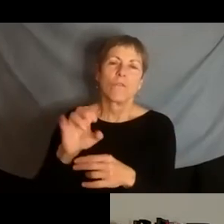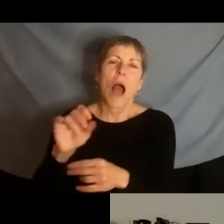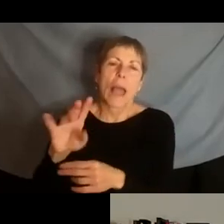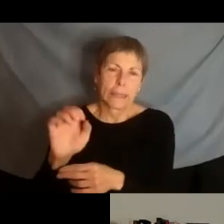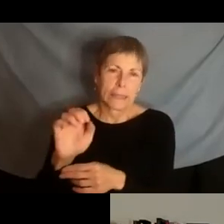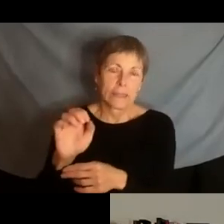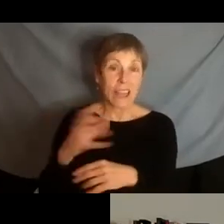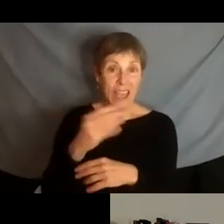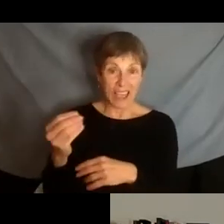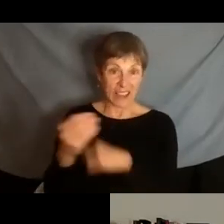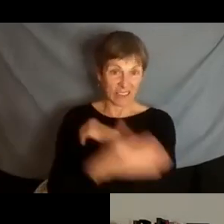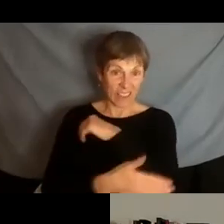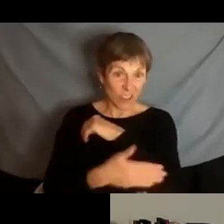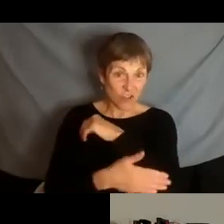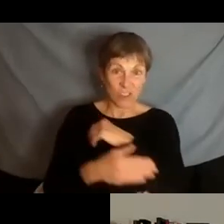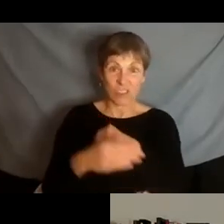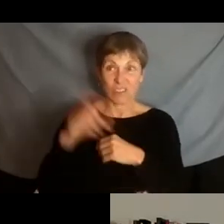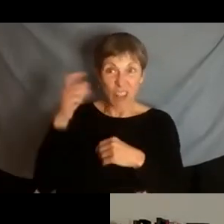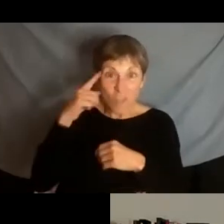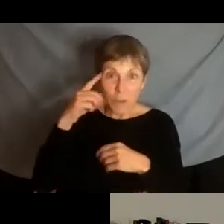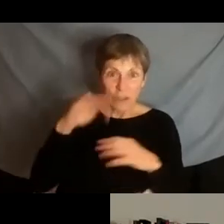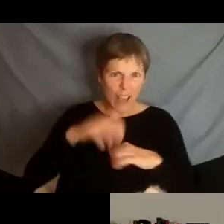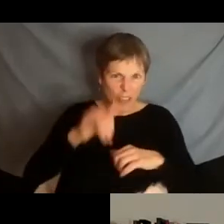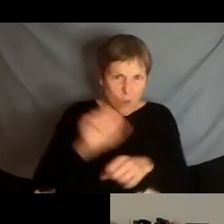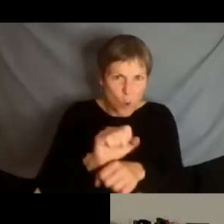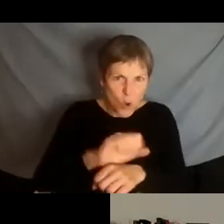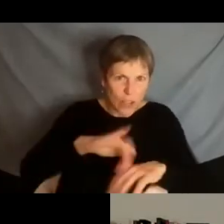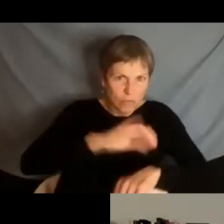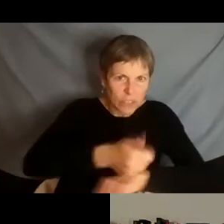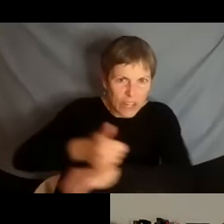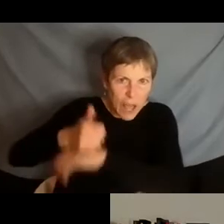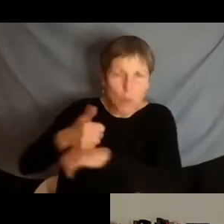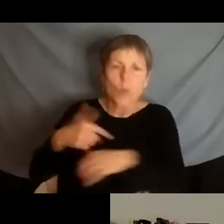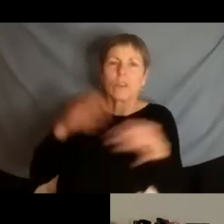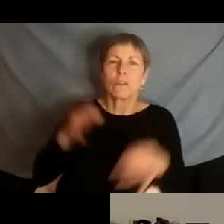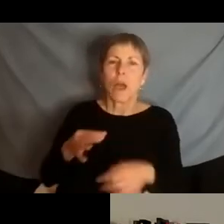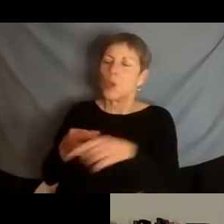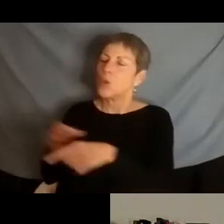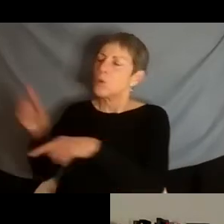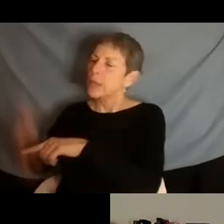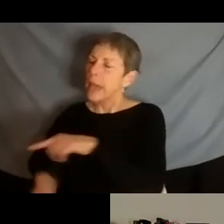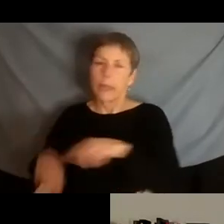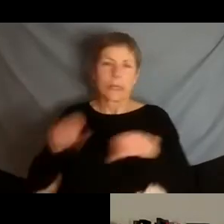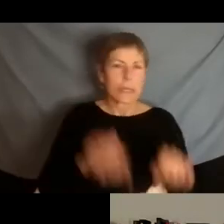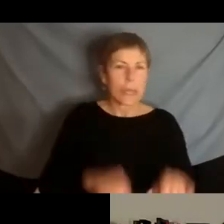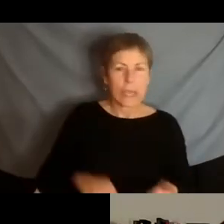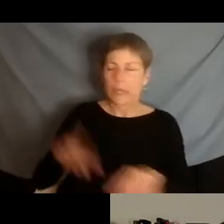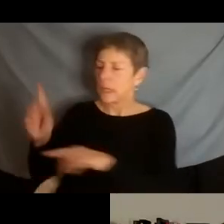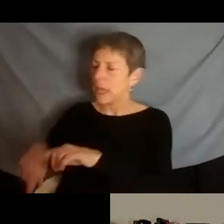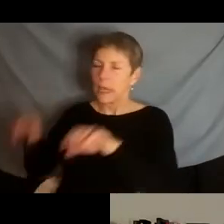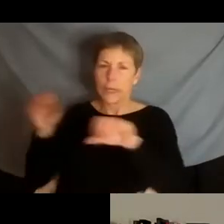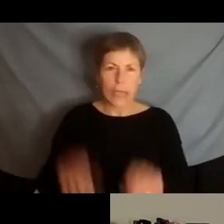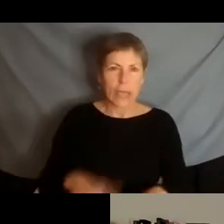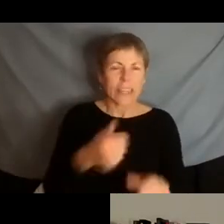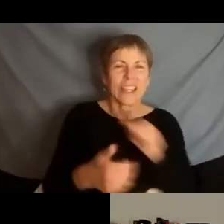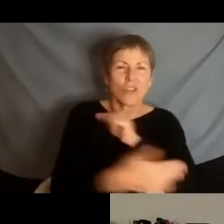incrementando o usar la violencia en contra de eso. Y la manera en que el sistema de Estado está establecido, hemos dicho el derecho de las decisiones de quién puede